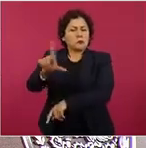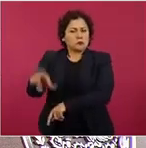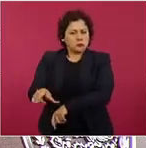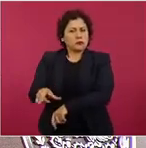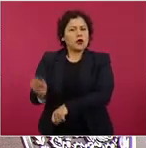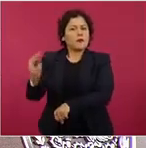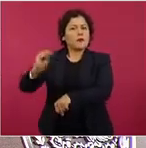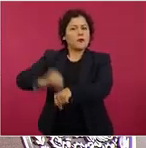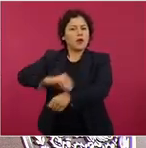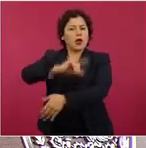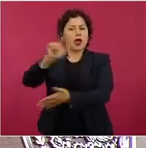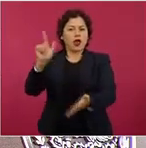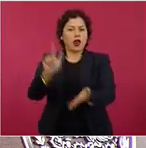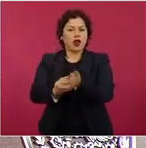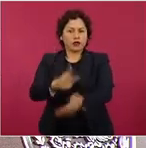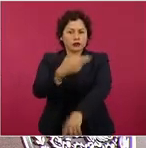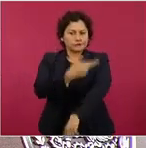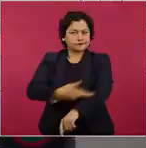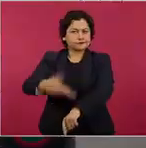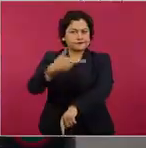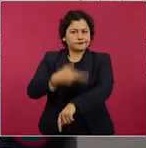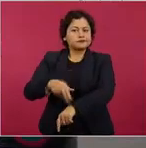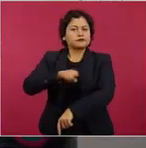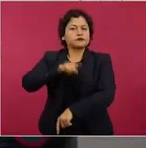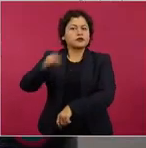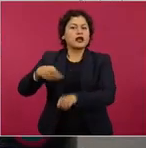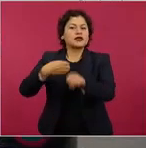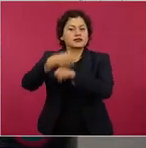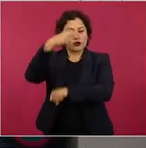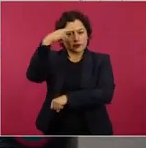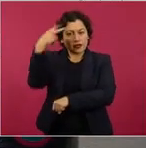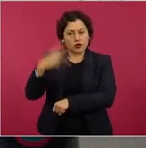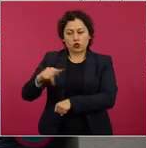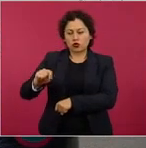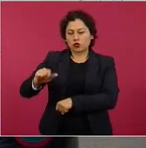estos expendedores de gas en Tultitlán, Estado de México,